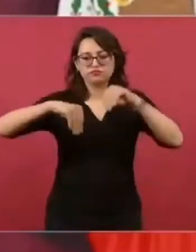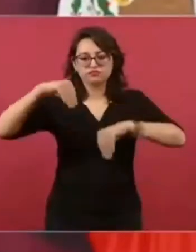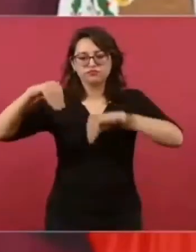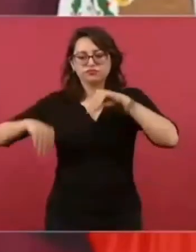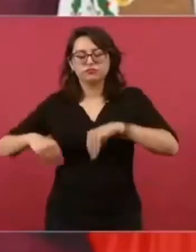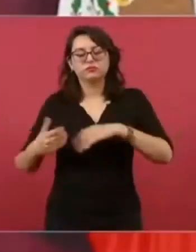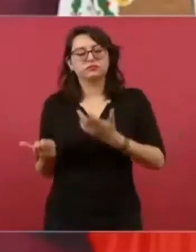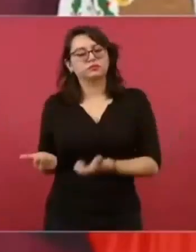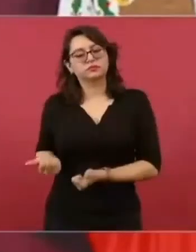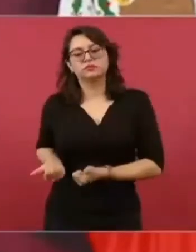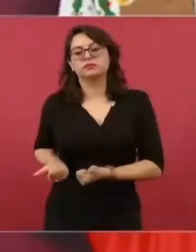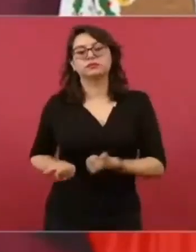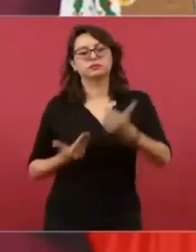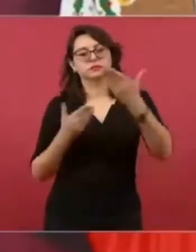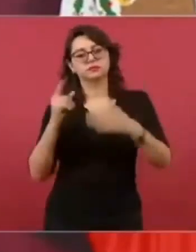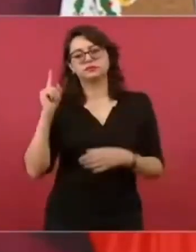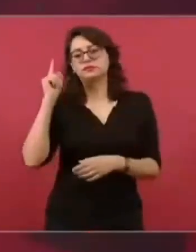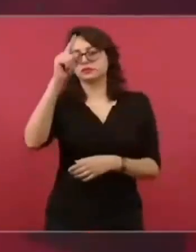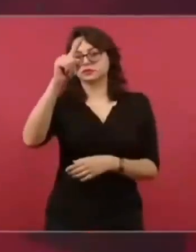habían